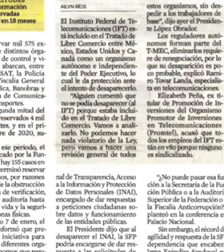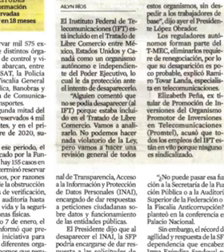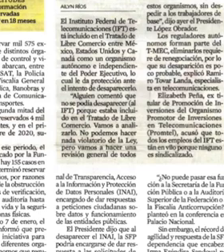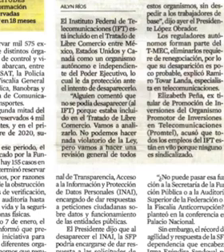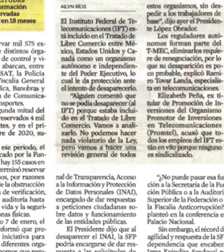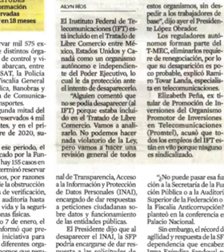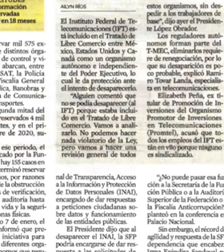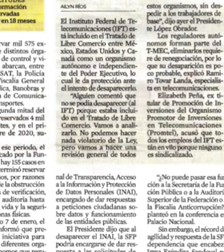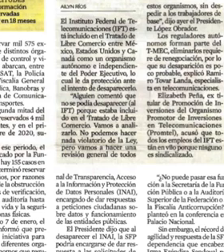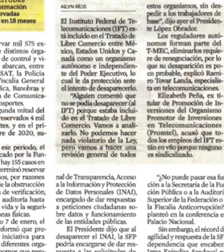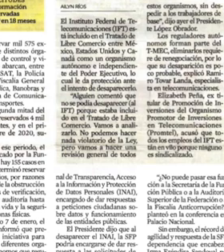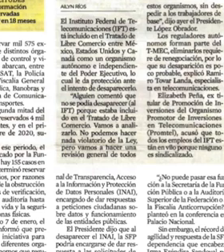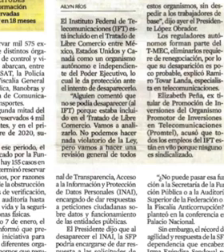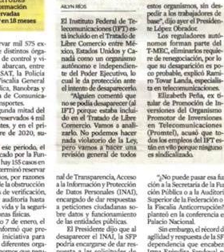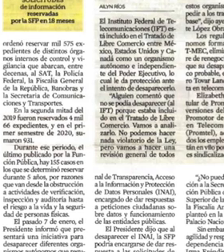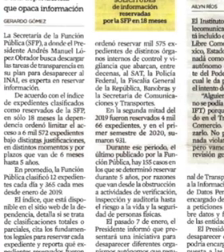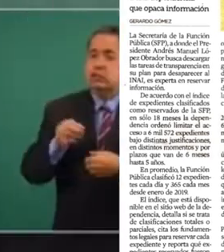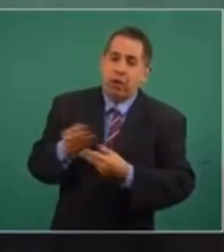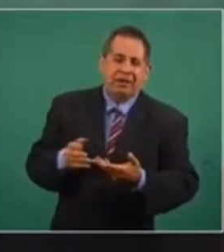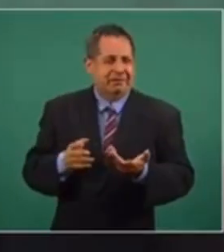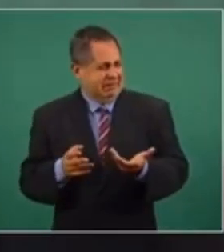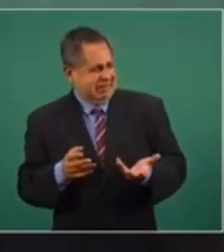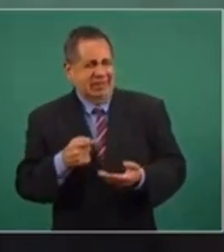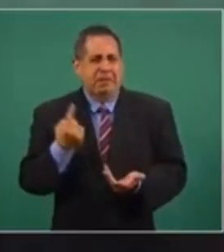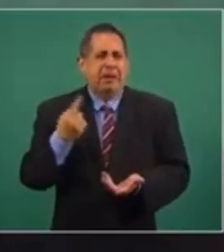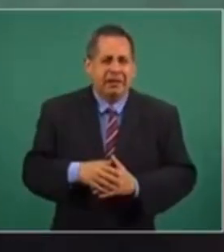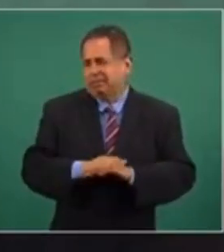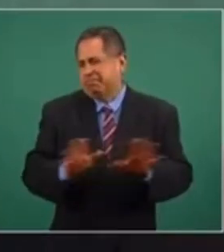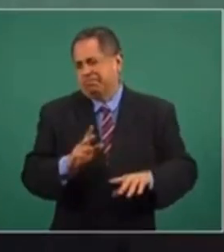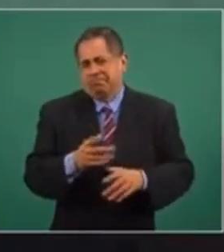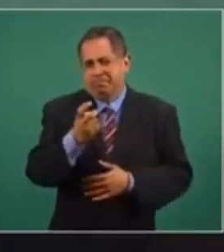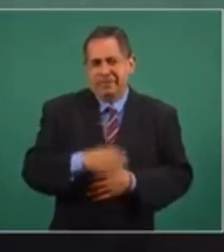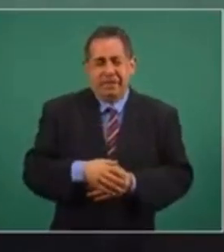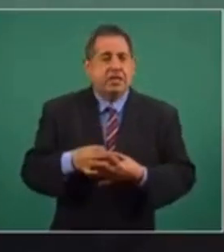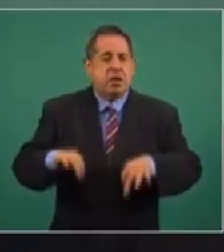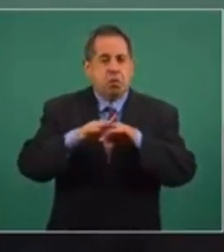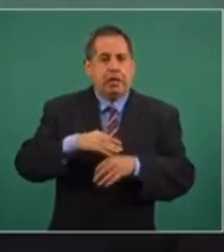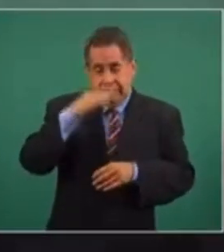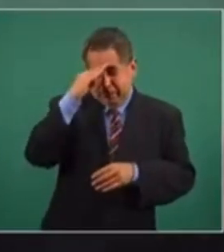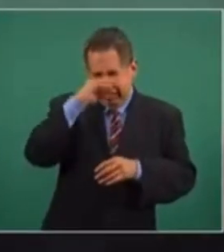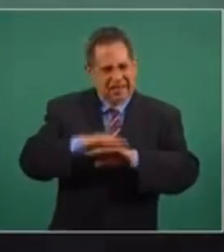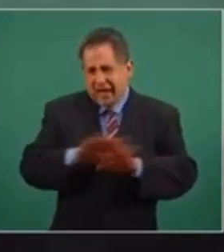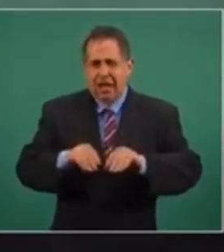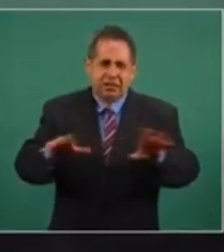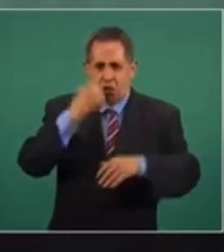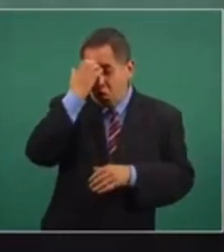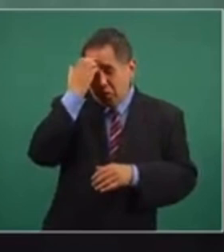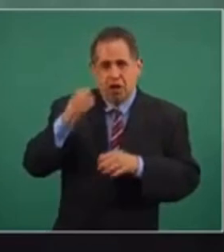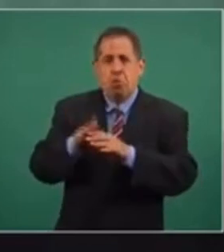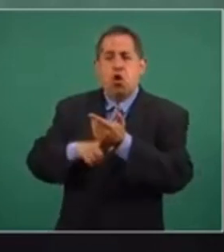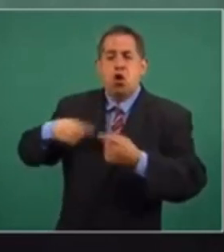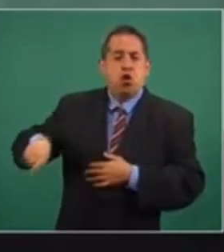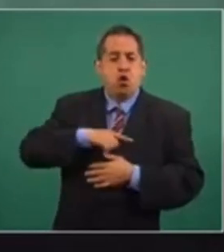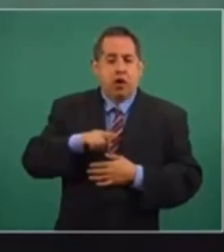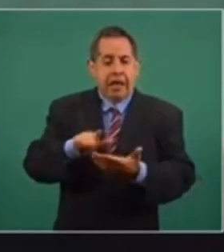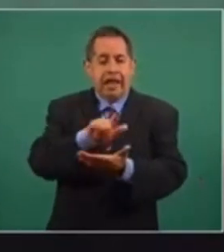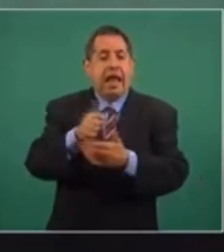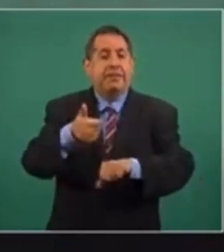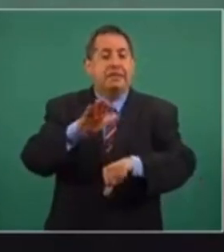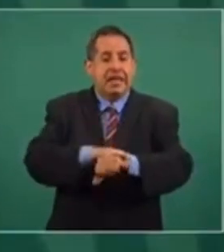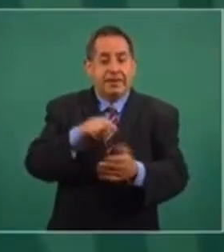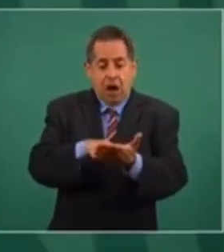declarara que era confidencial la información. Entonces, es importante que se conozca cuál es el propósito de la reforma